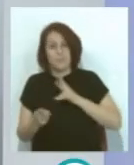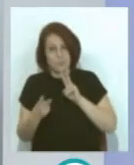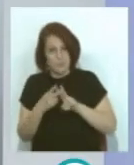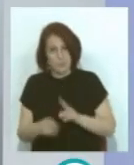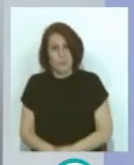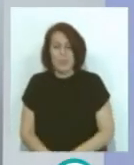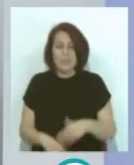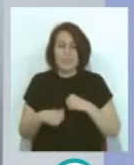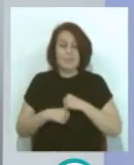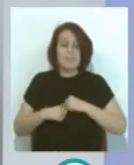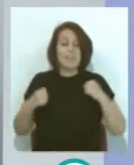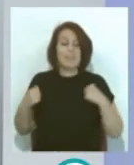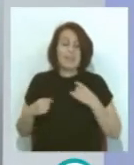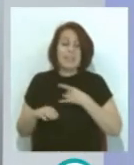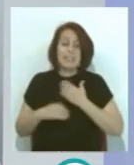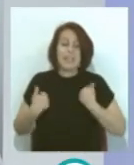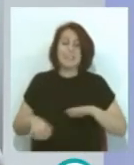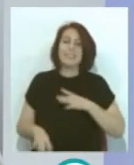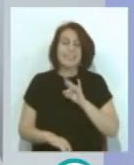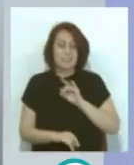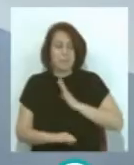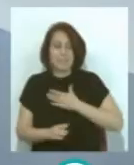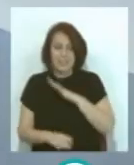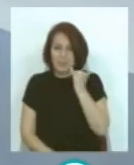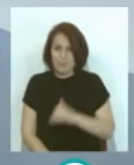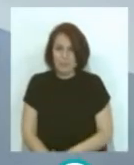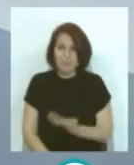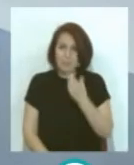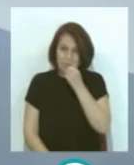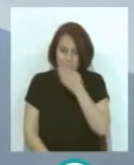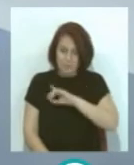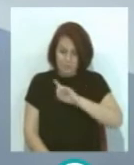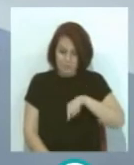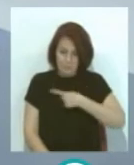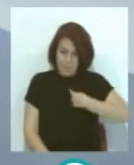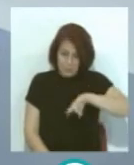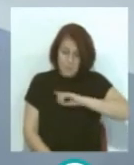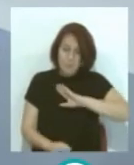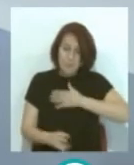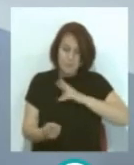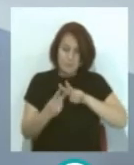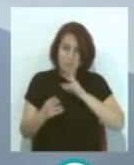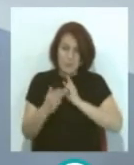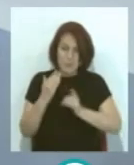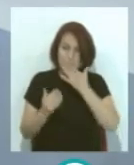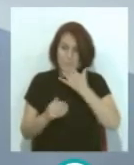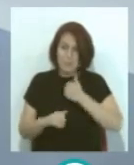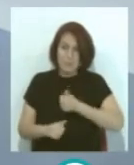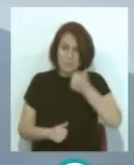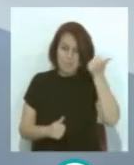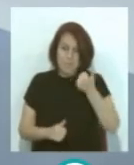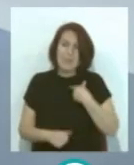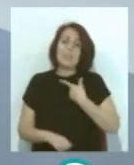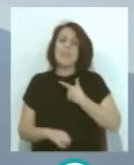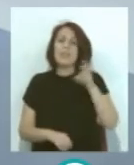Mañana nos vemos. ¿Eh? Y quítate la camiseta blanca ya. Sí, mañana azul. Bueno, nosotros nos vemos mañana con más Submarino Amarillo. Que tengan una muy buena noche. Venimos con